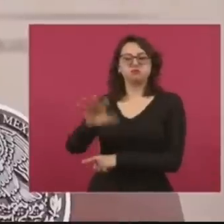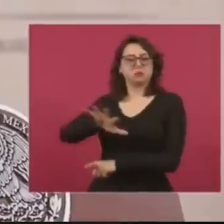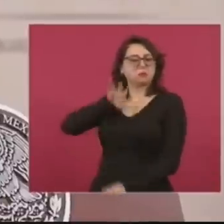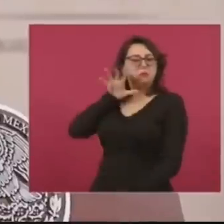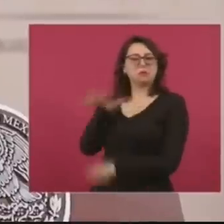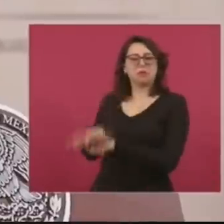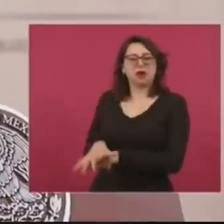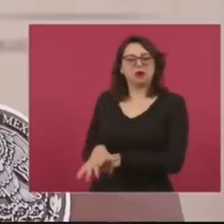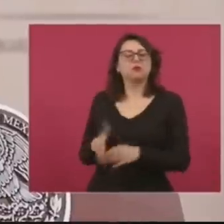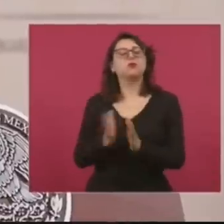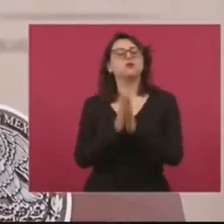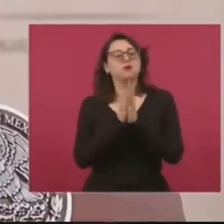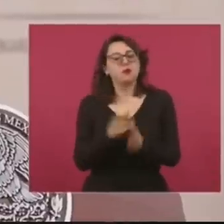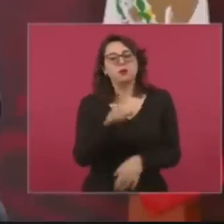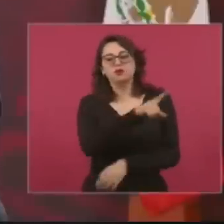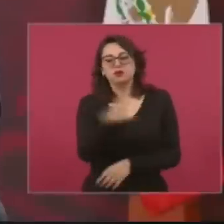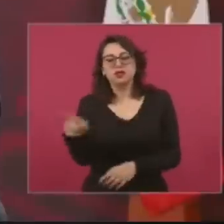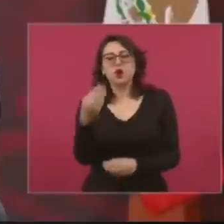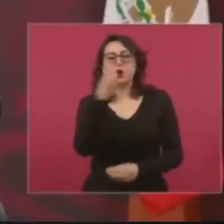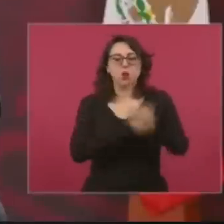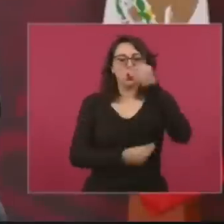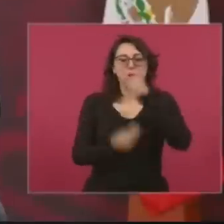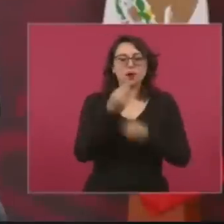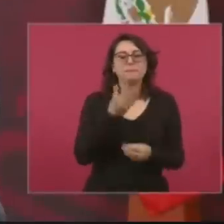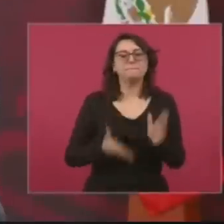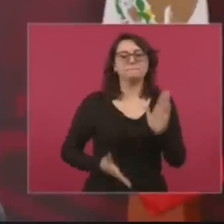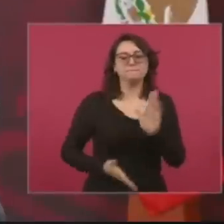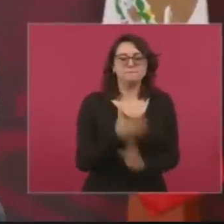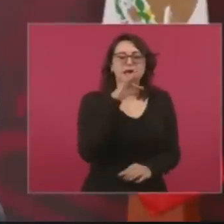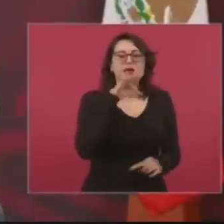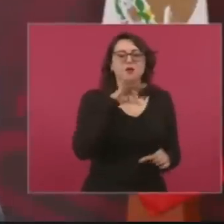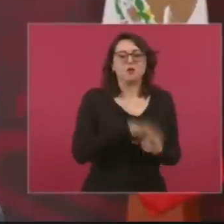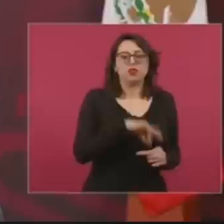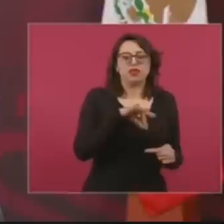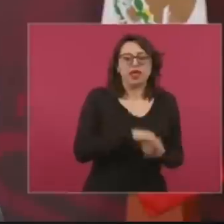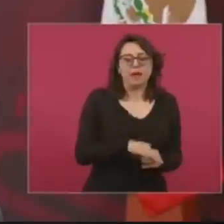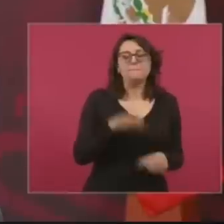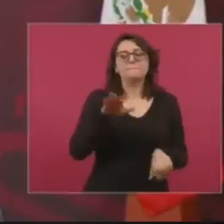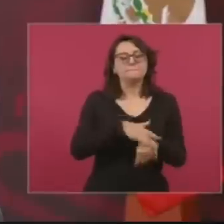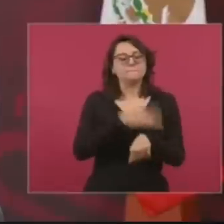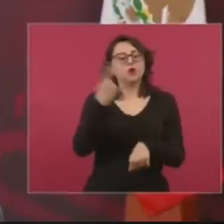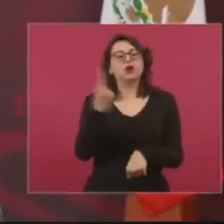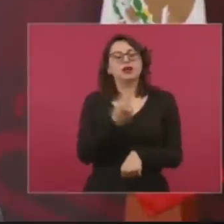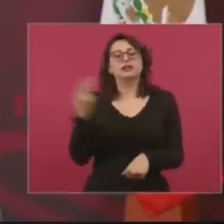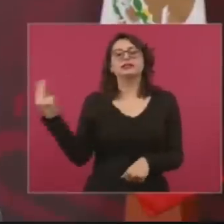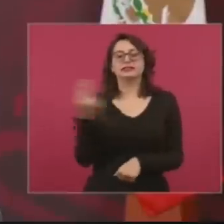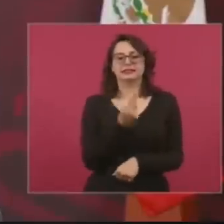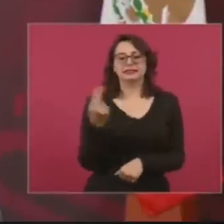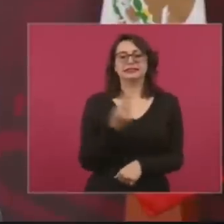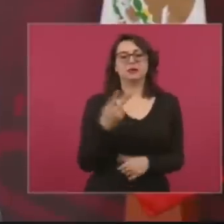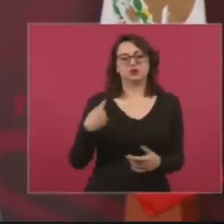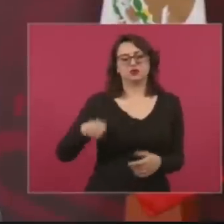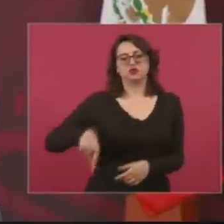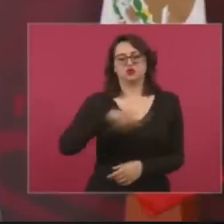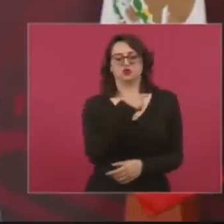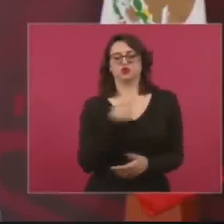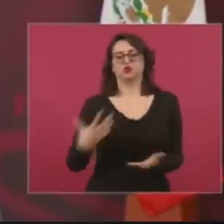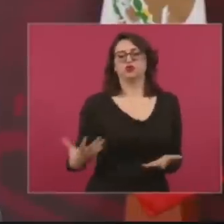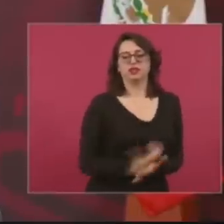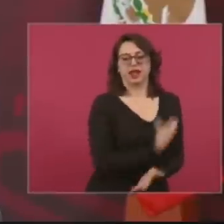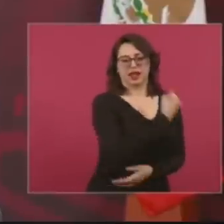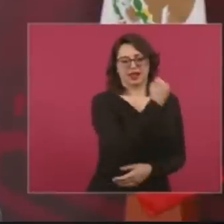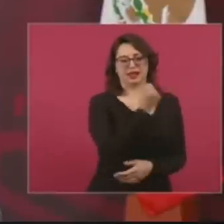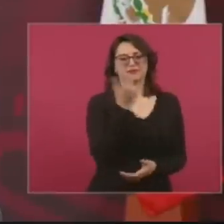favor salgan a votar es la única forma que vamos a consolidar la victoria este domingo